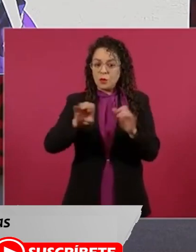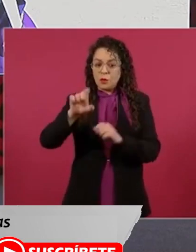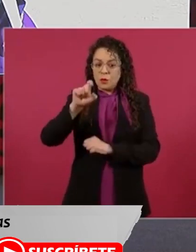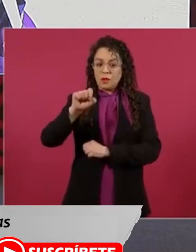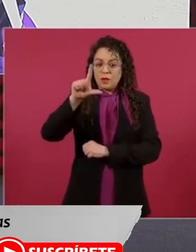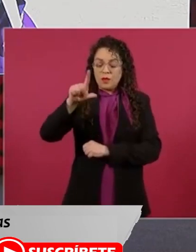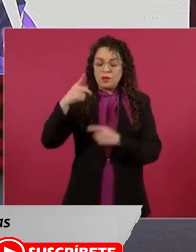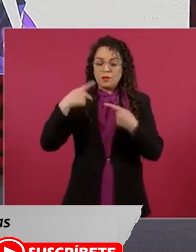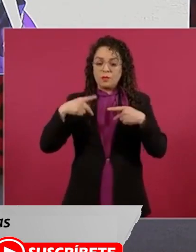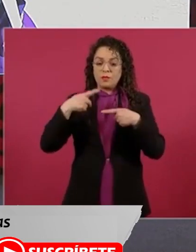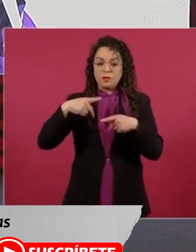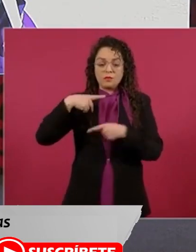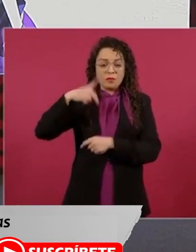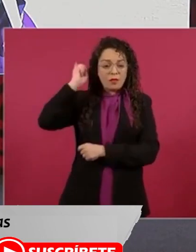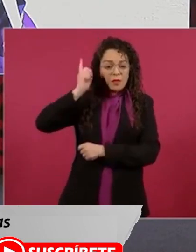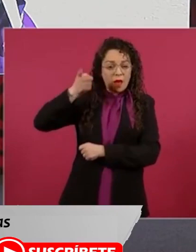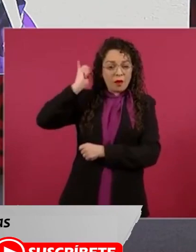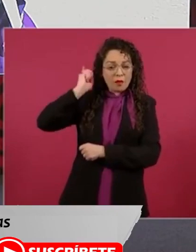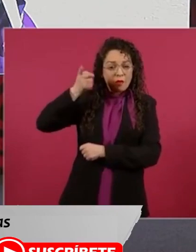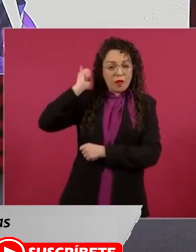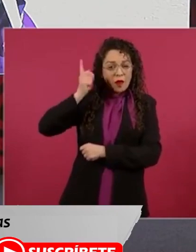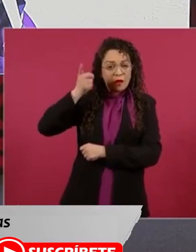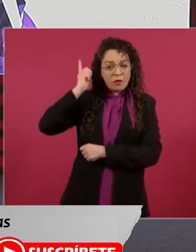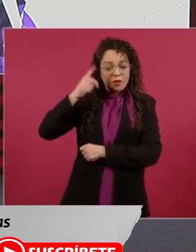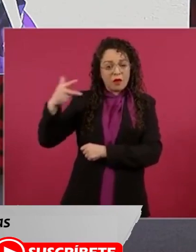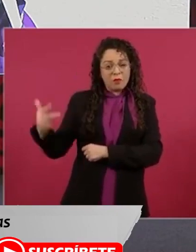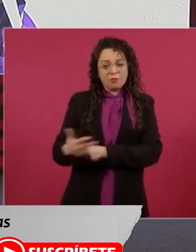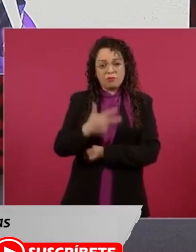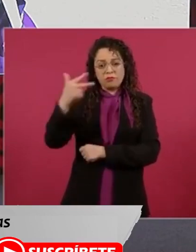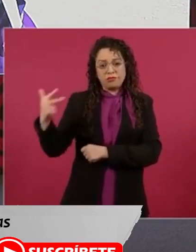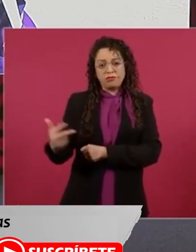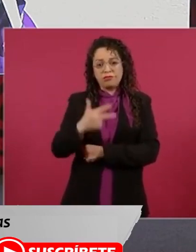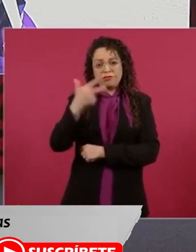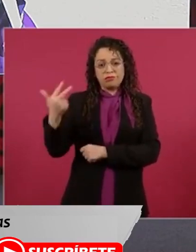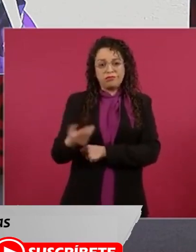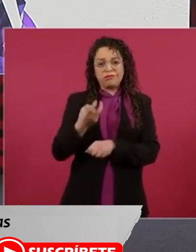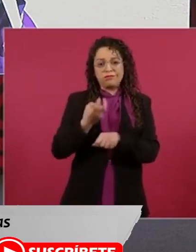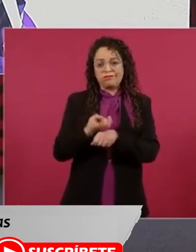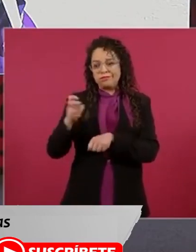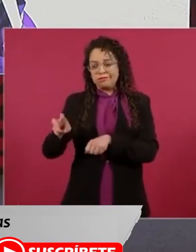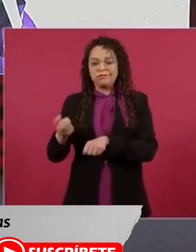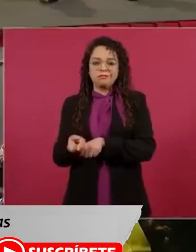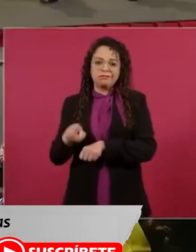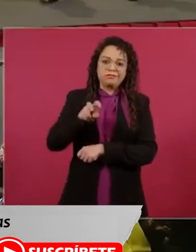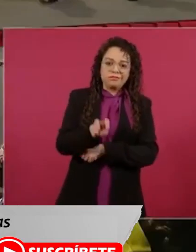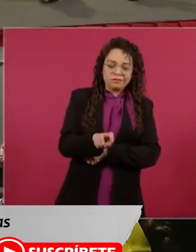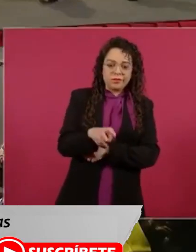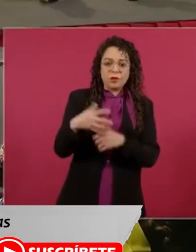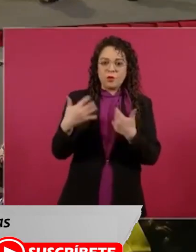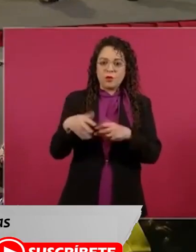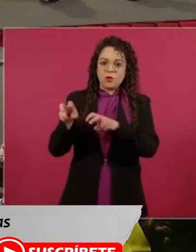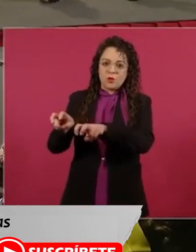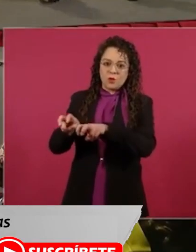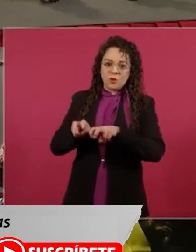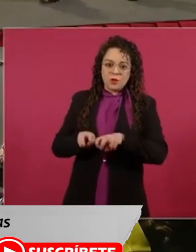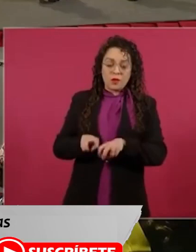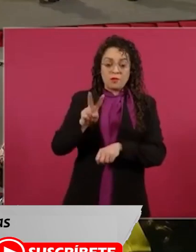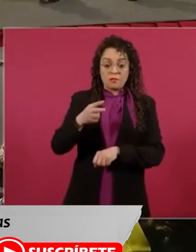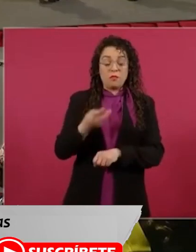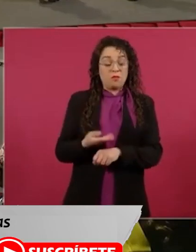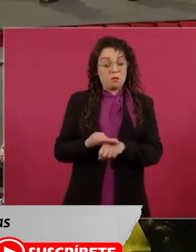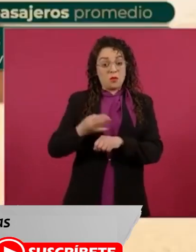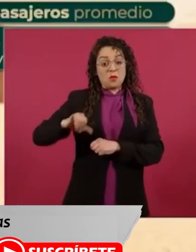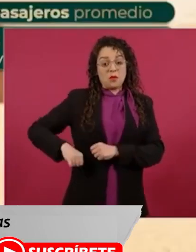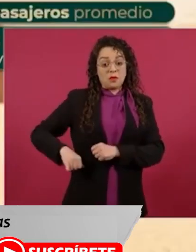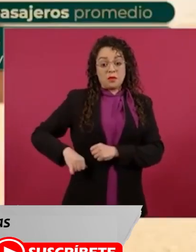diarias moviéndose a través de los cuatro trenes, suben y bajan. El promedio de ocupación es interesantísimo, un 84 por